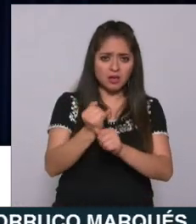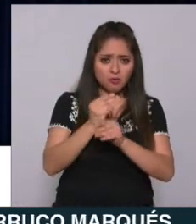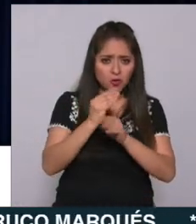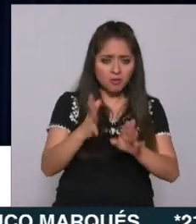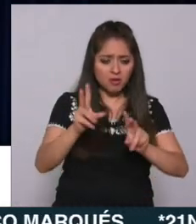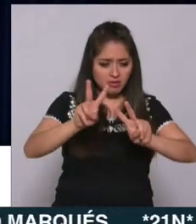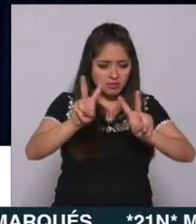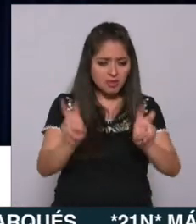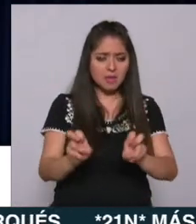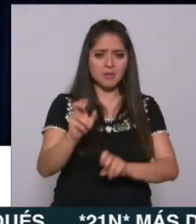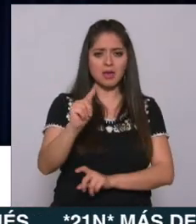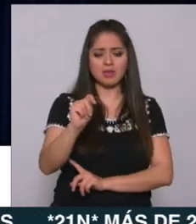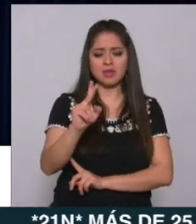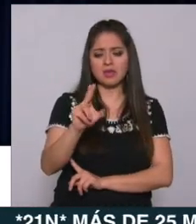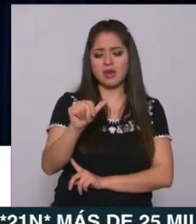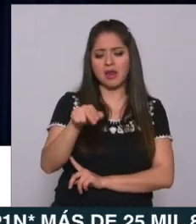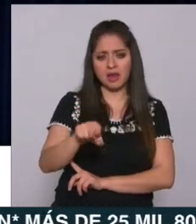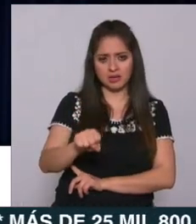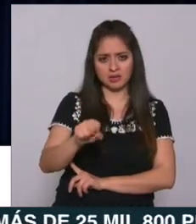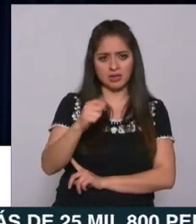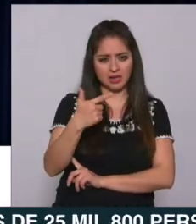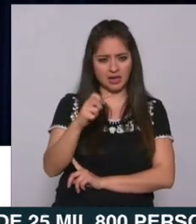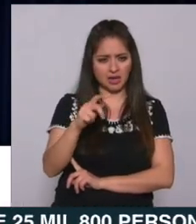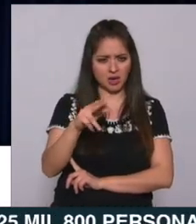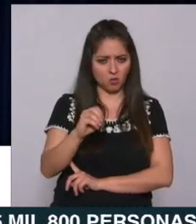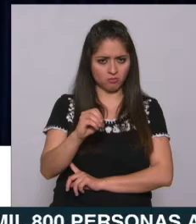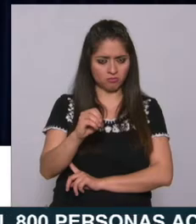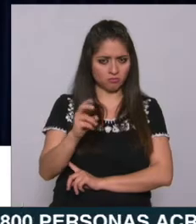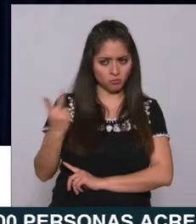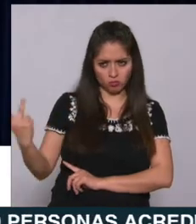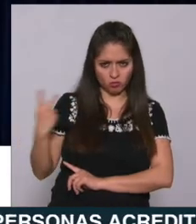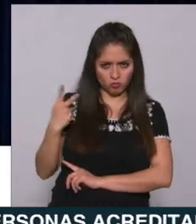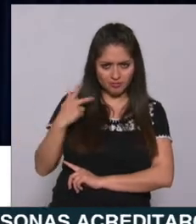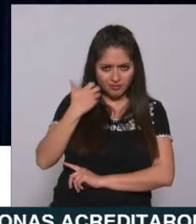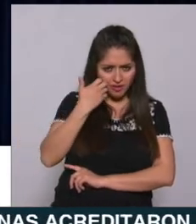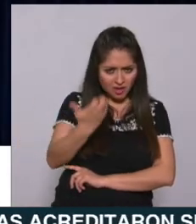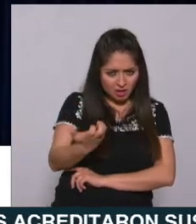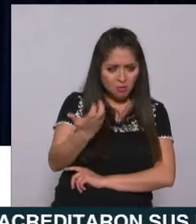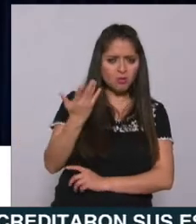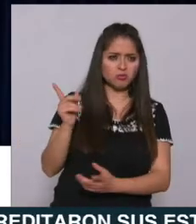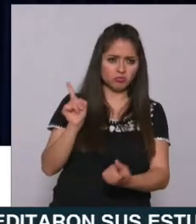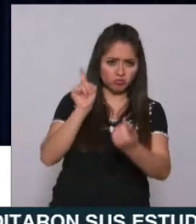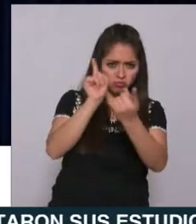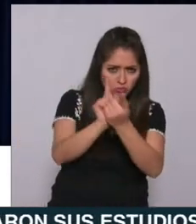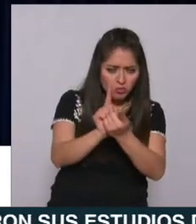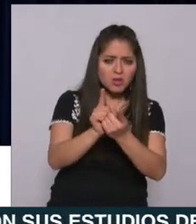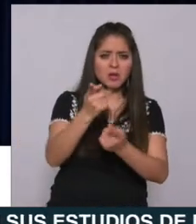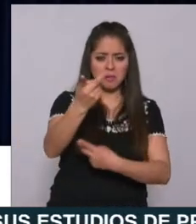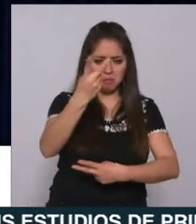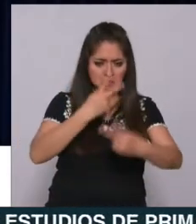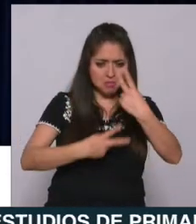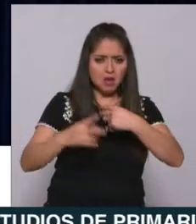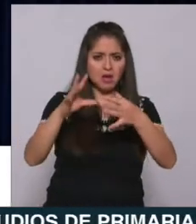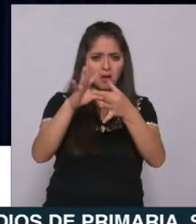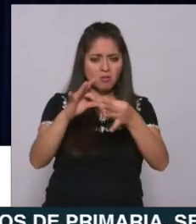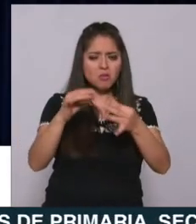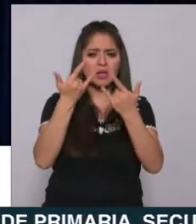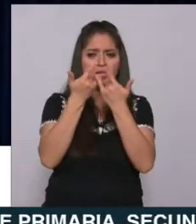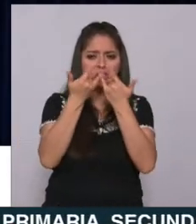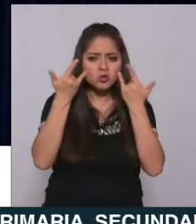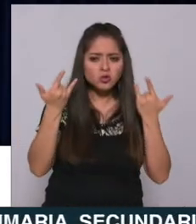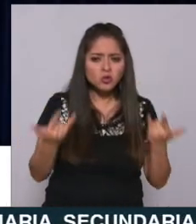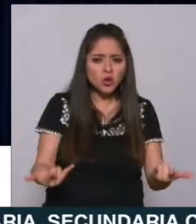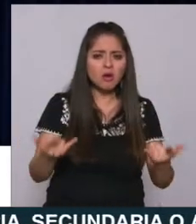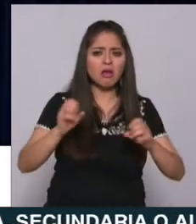tema transgénero. Entonces, ¿qué pedimos? Que se acerquen, que nos permitan que les platiquemos nuestras historias, que entiendan.